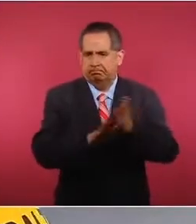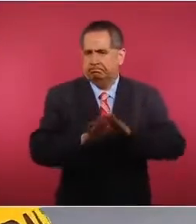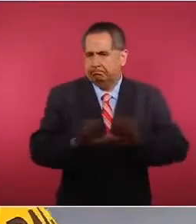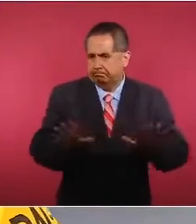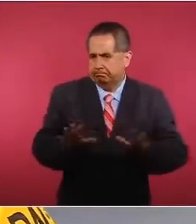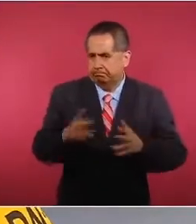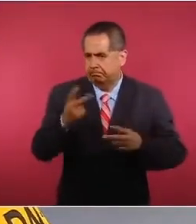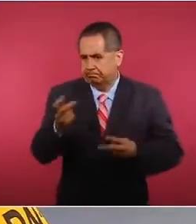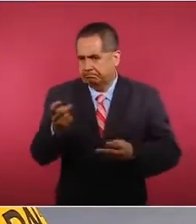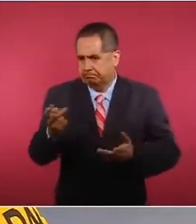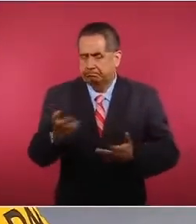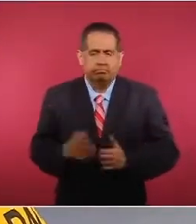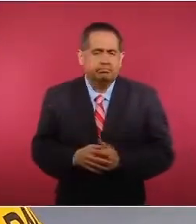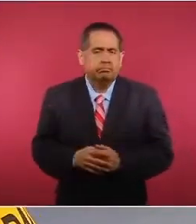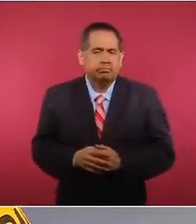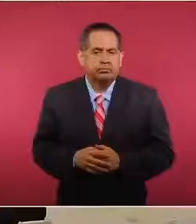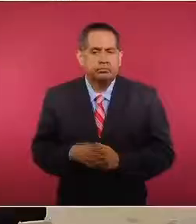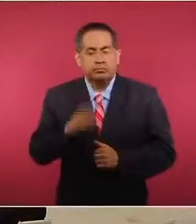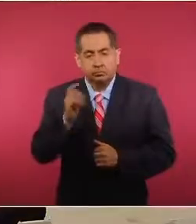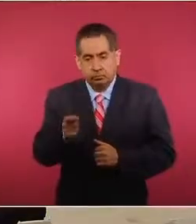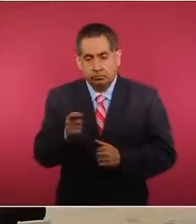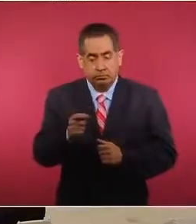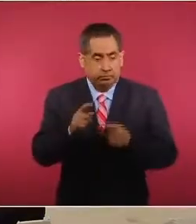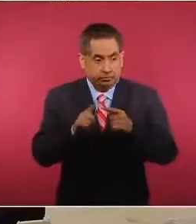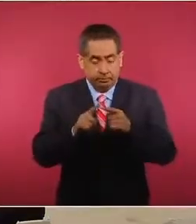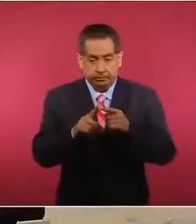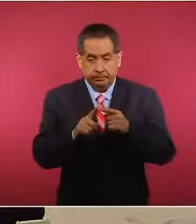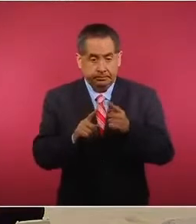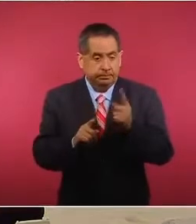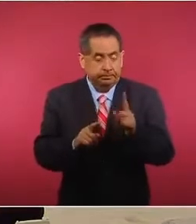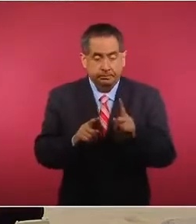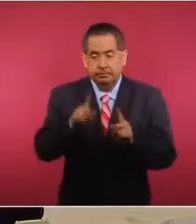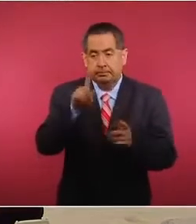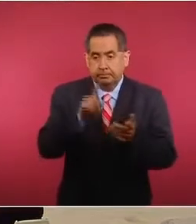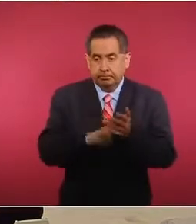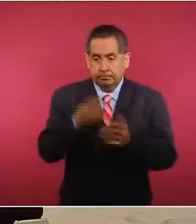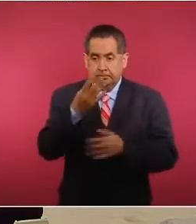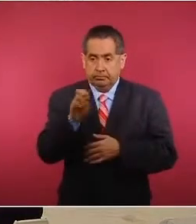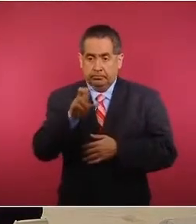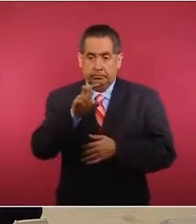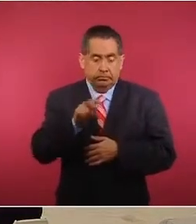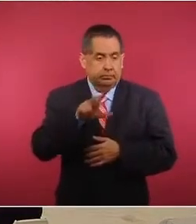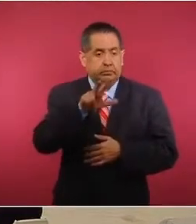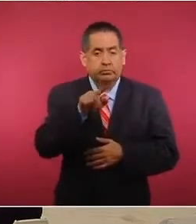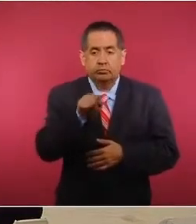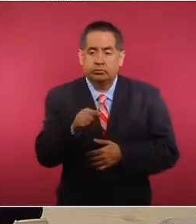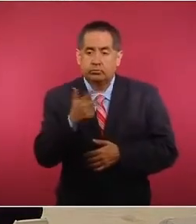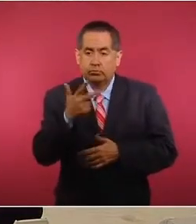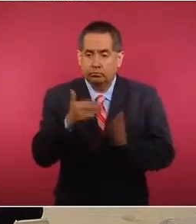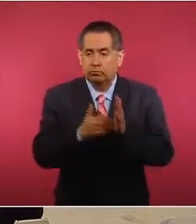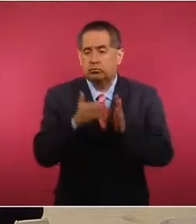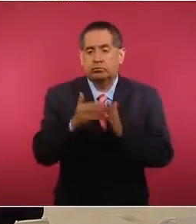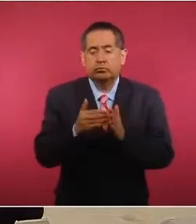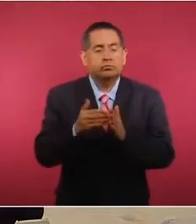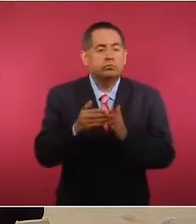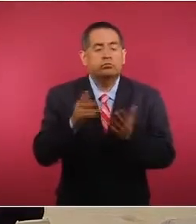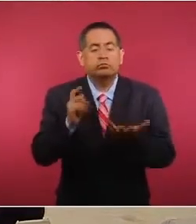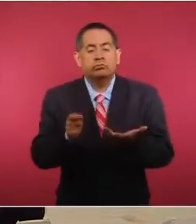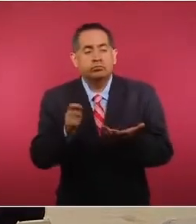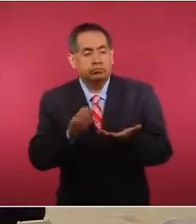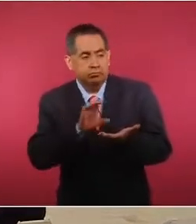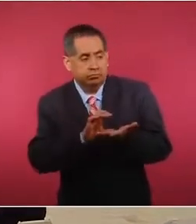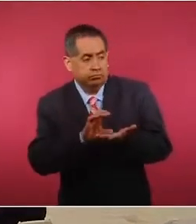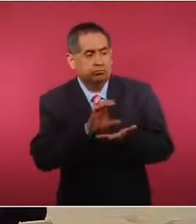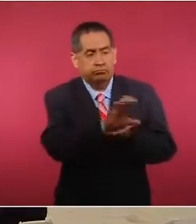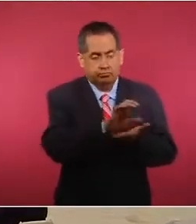Entonces, si sumamos esta cantidad de 1.938.8 millones que tendríamos